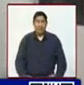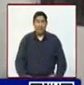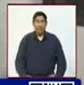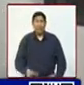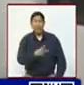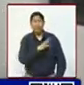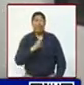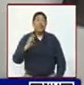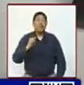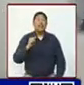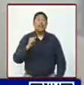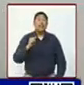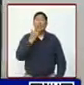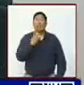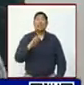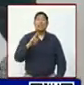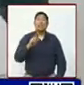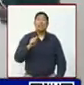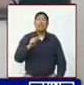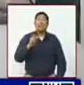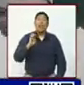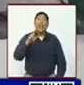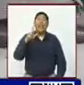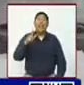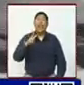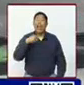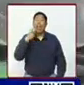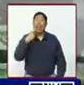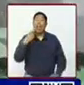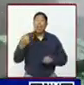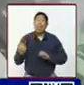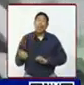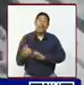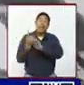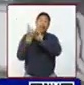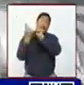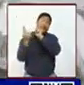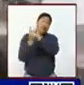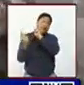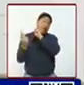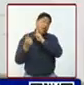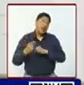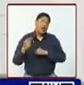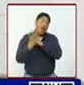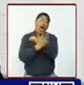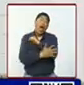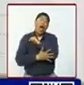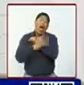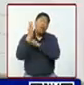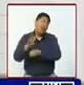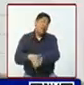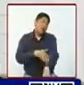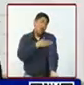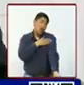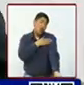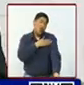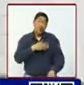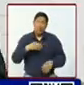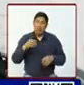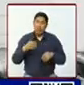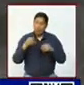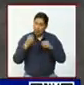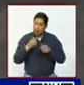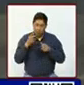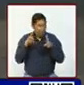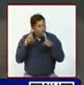Y Rafael está a punto de viajar hasta Quilaquila, el lugar donde se encontrará por primera vez con su papá. Bolivisión la acompañará en este momento tan importante